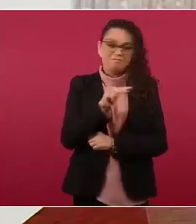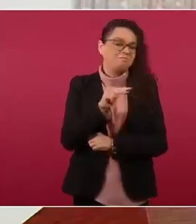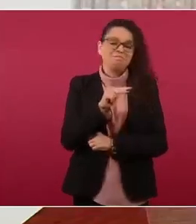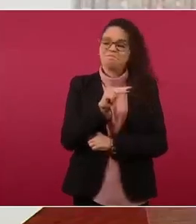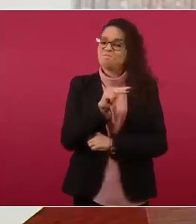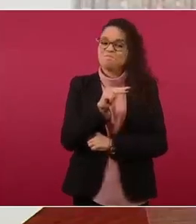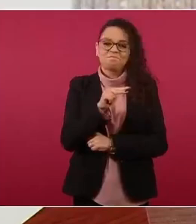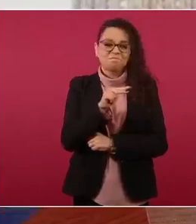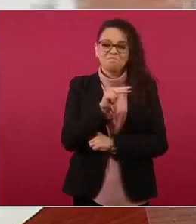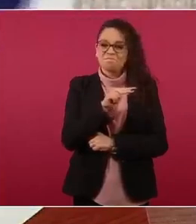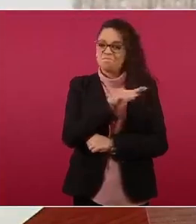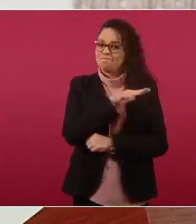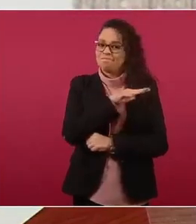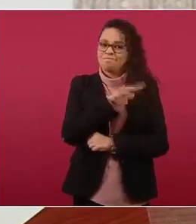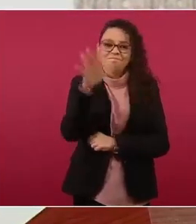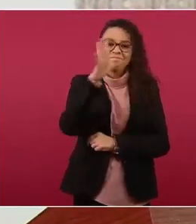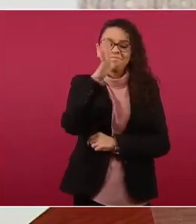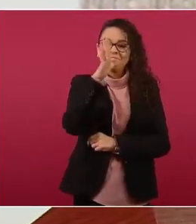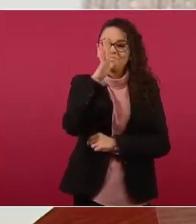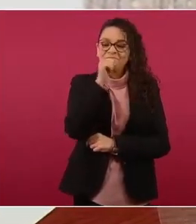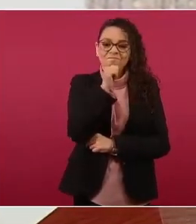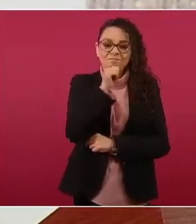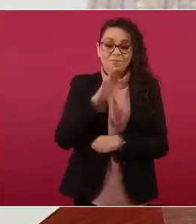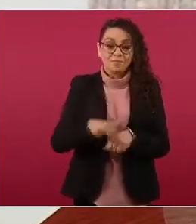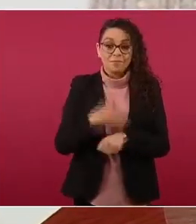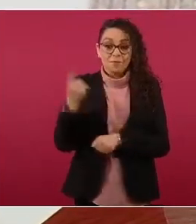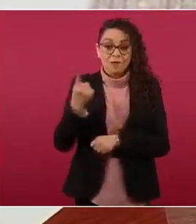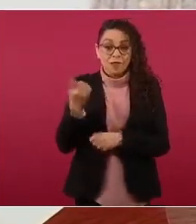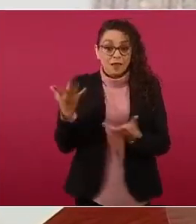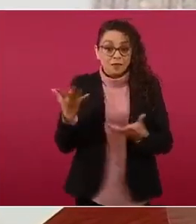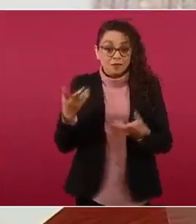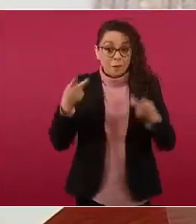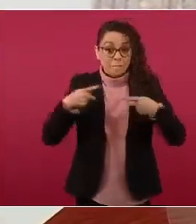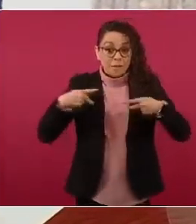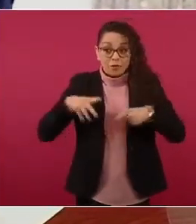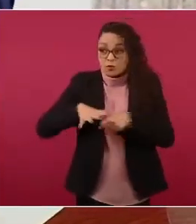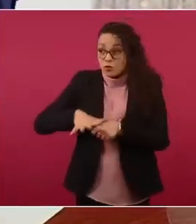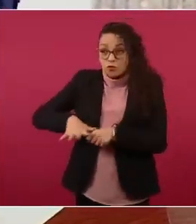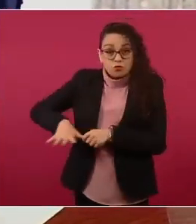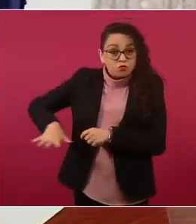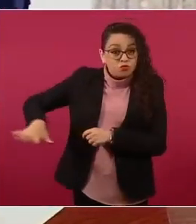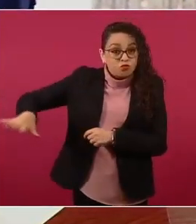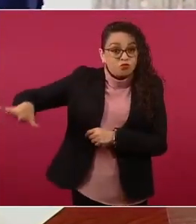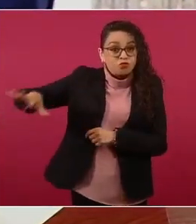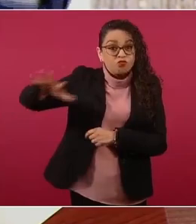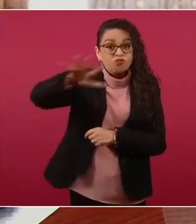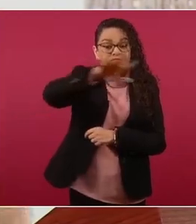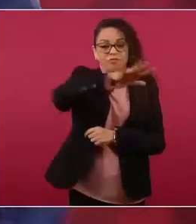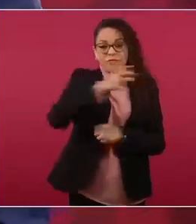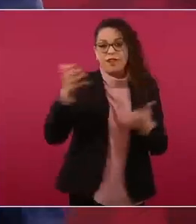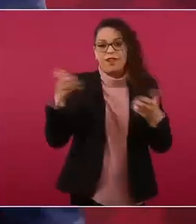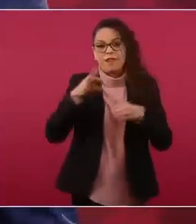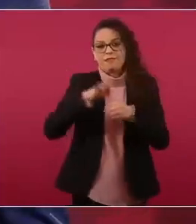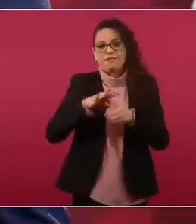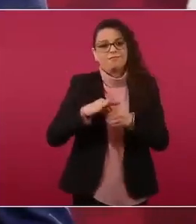porque fue todo un pueblo. Y así va a seguir hacia